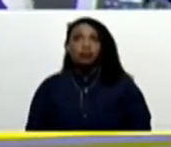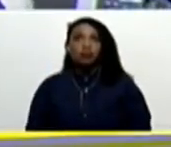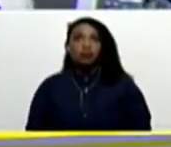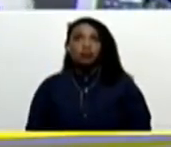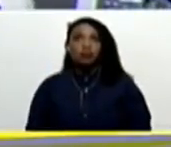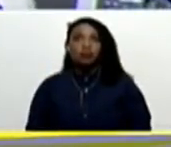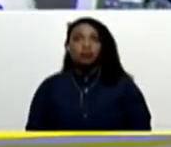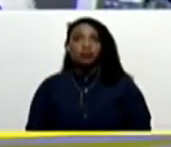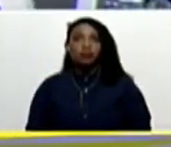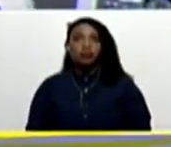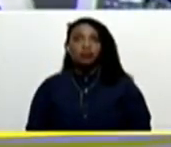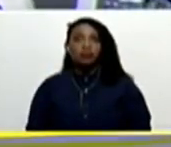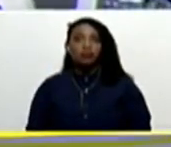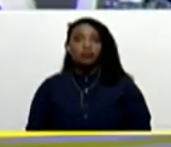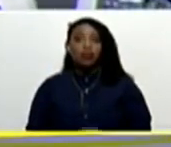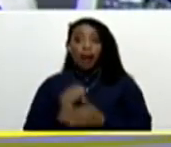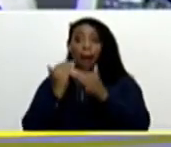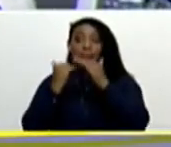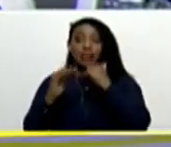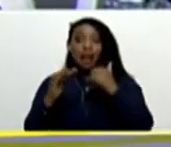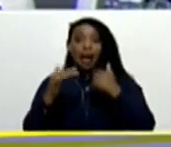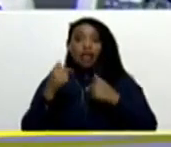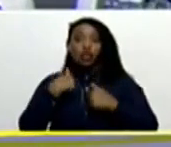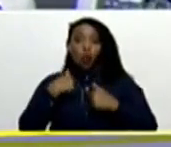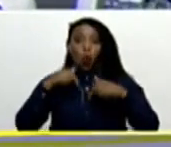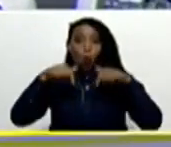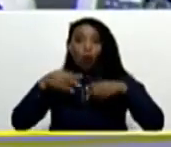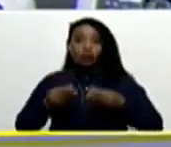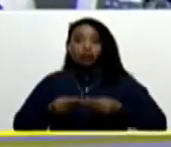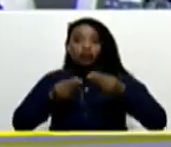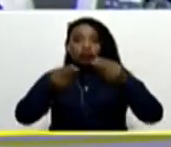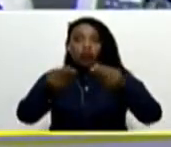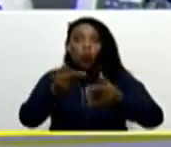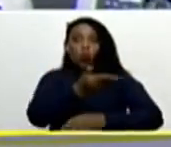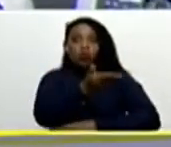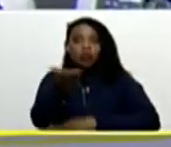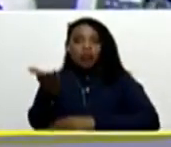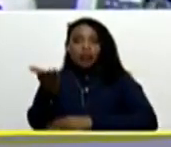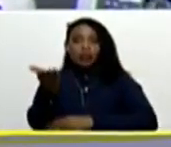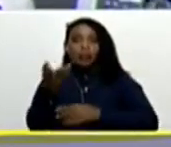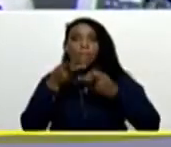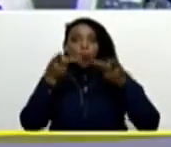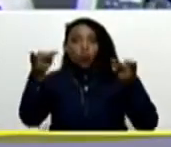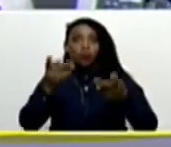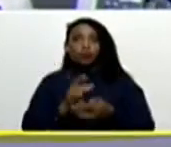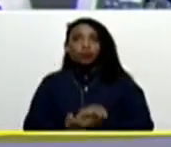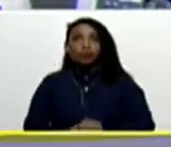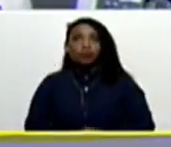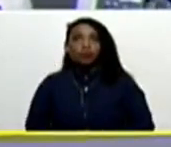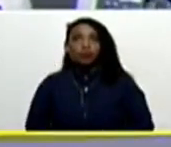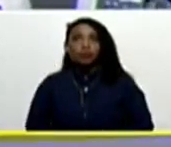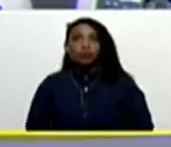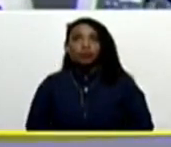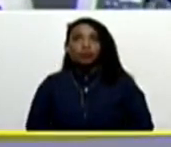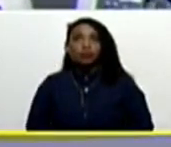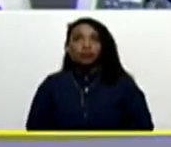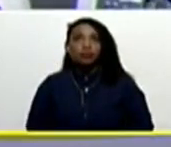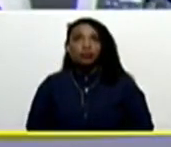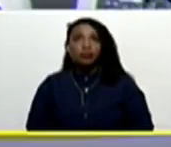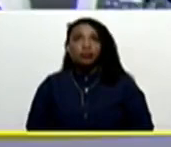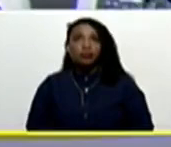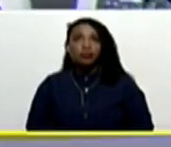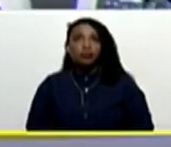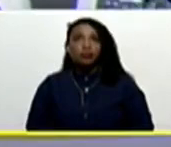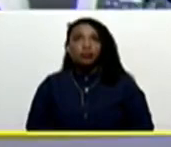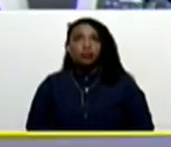today, y el mensaje que traigo hoy para ustedes, is that we must always maintain the unity which President Chavez